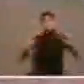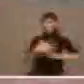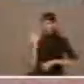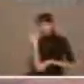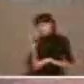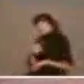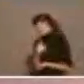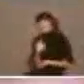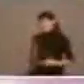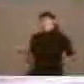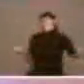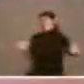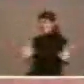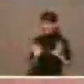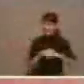Sea yo.